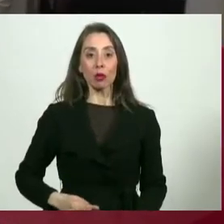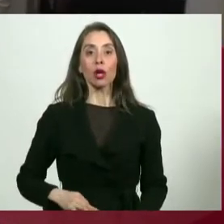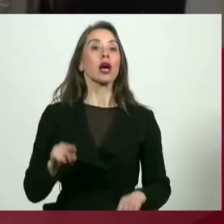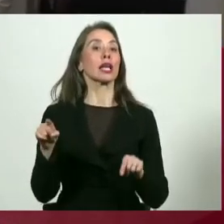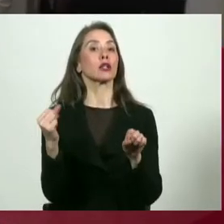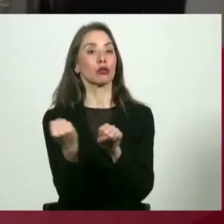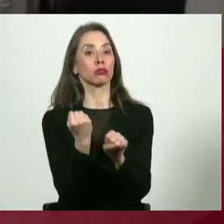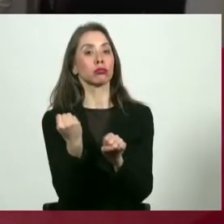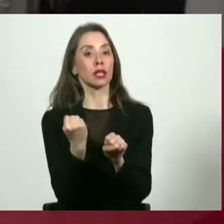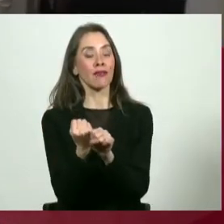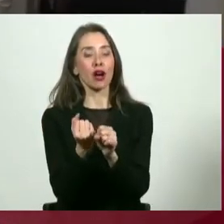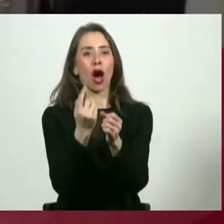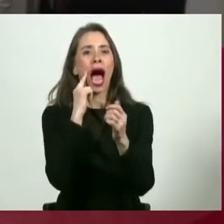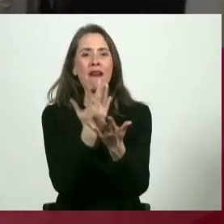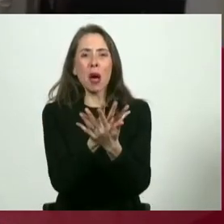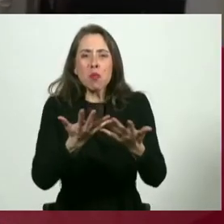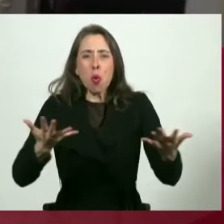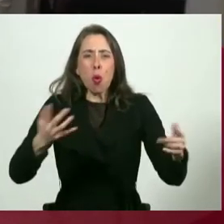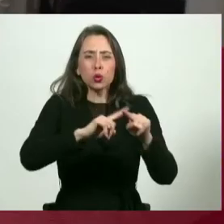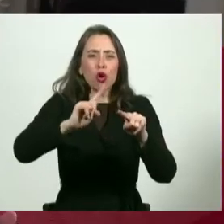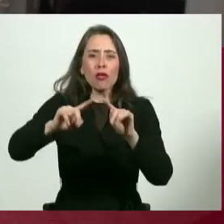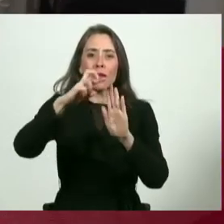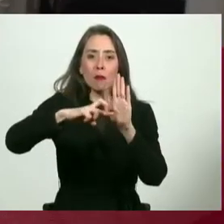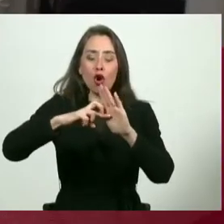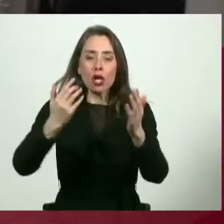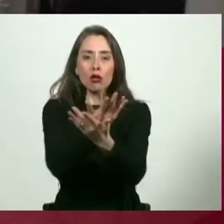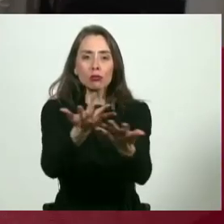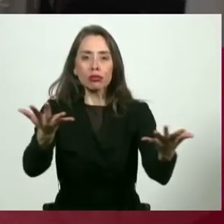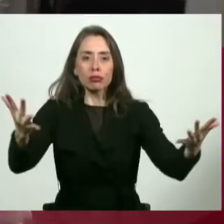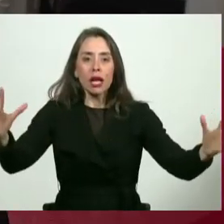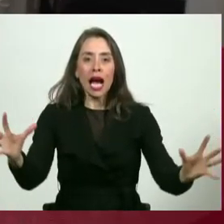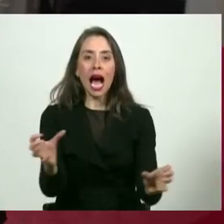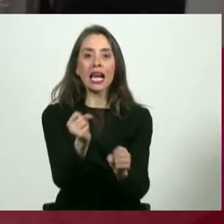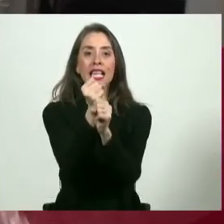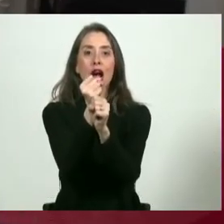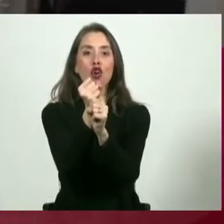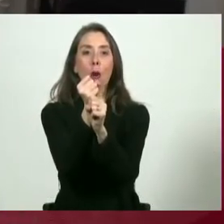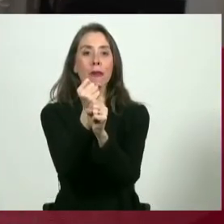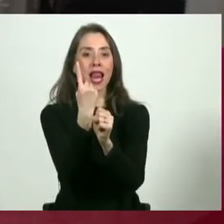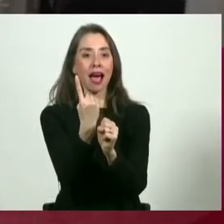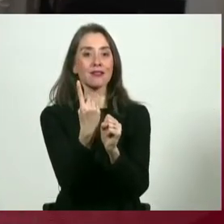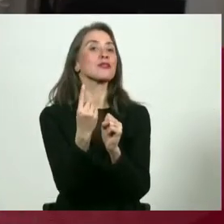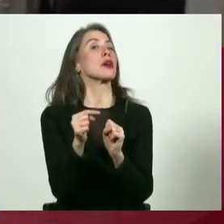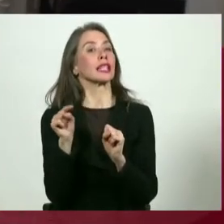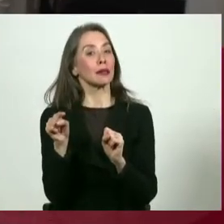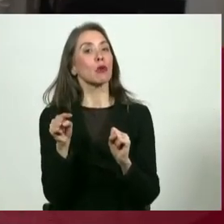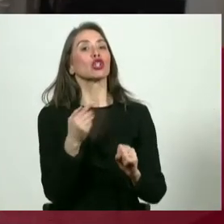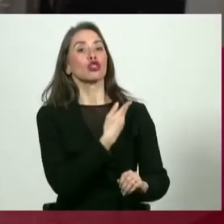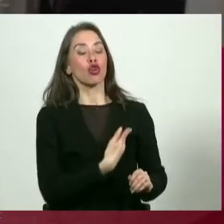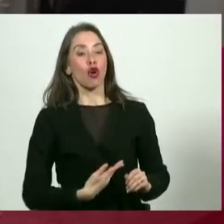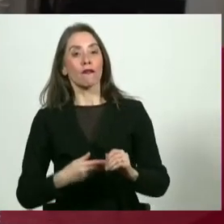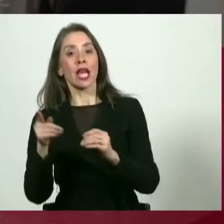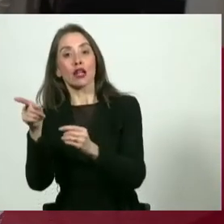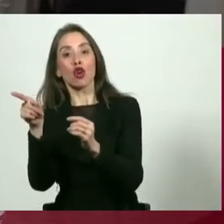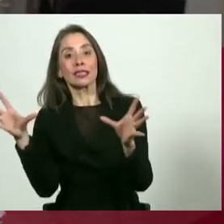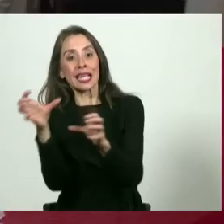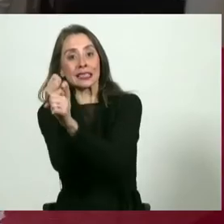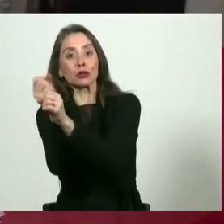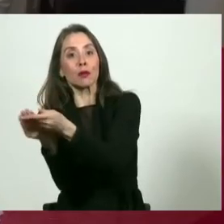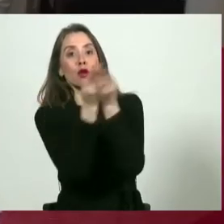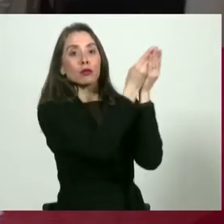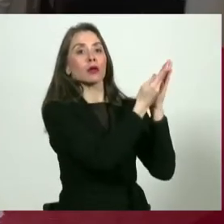de la base de un análisis de 14 proyectos de ley que ya existían en tramitación en distintas